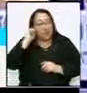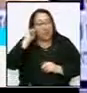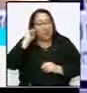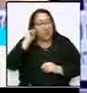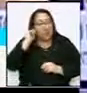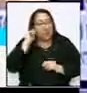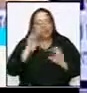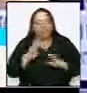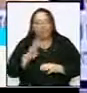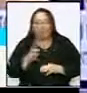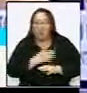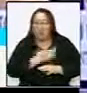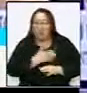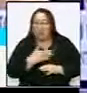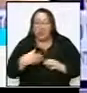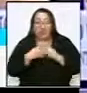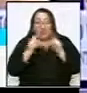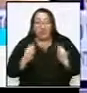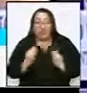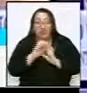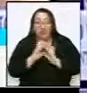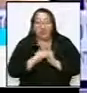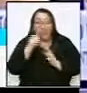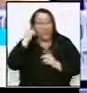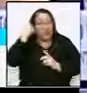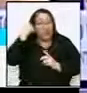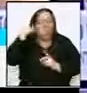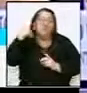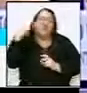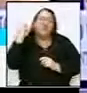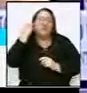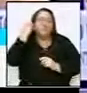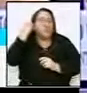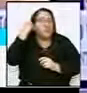1990-1992, presidente del Tribunal Constitucional durante el periodo